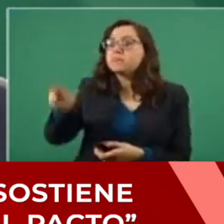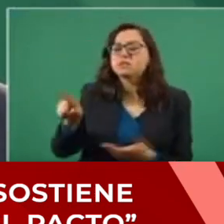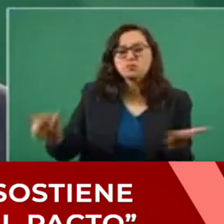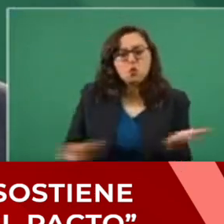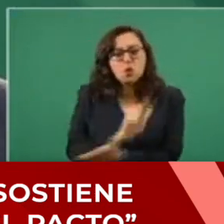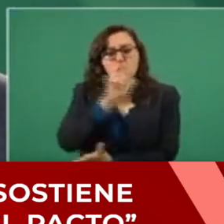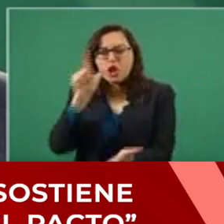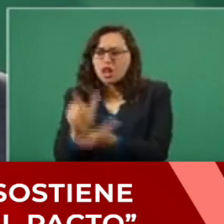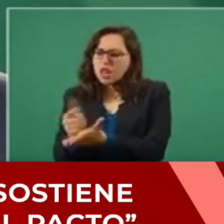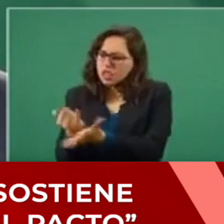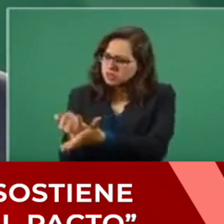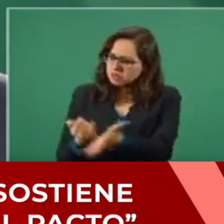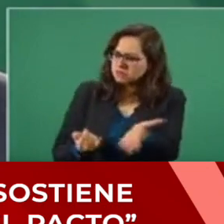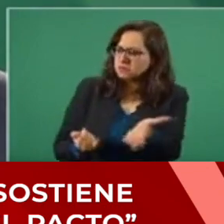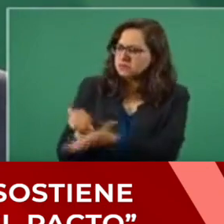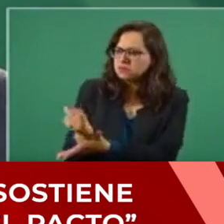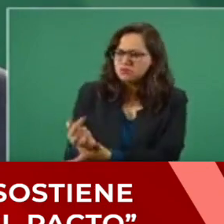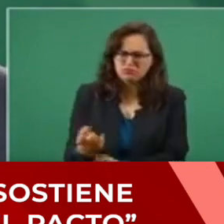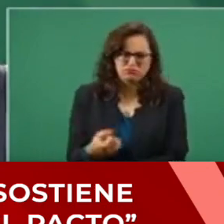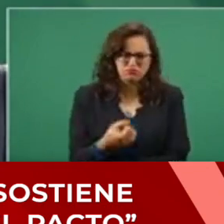Pero ¿por qué hacer